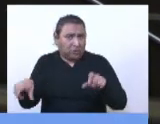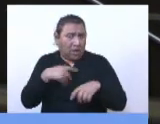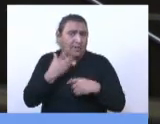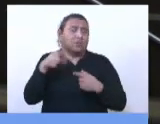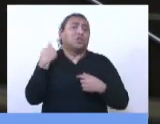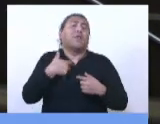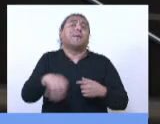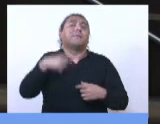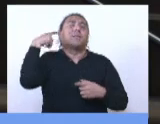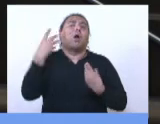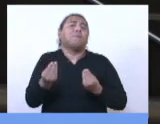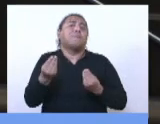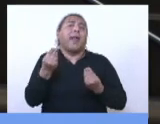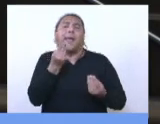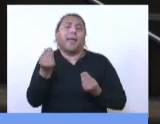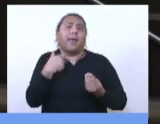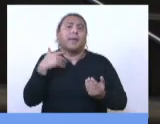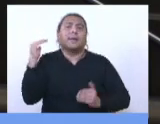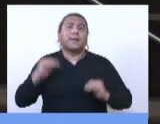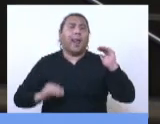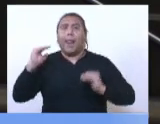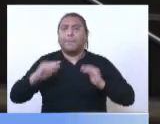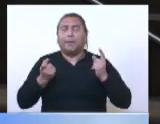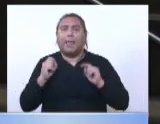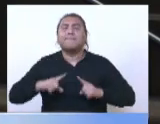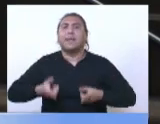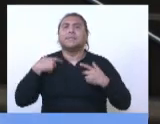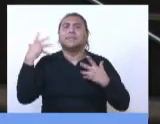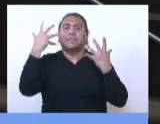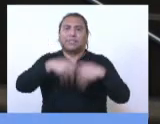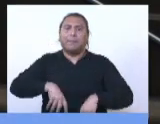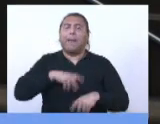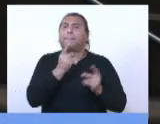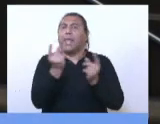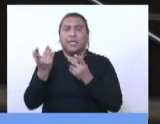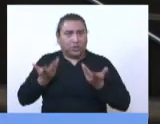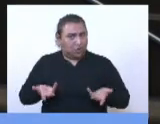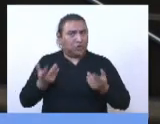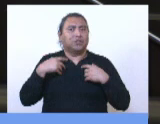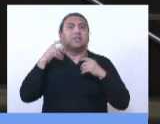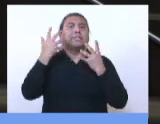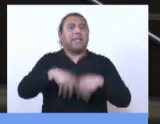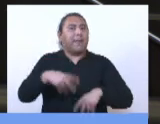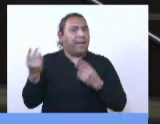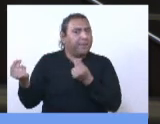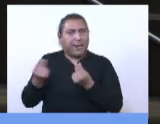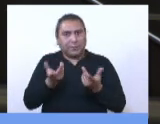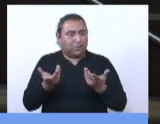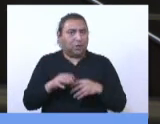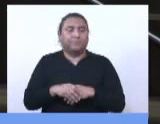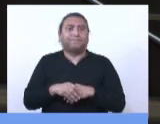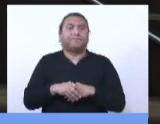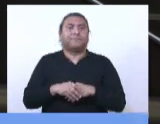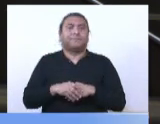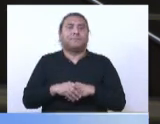hacemos para poder equilibrar todo el sistema de precios sistema de precio entonces no ve